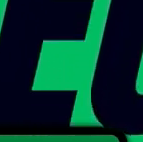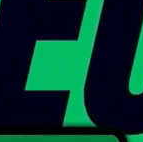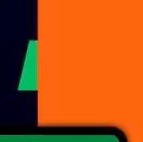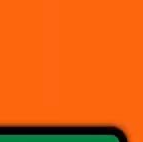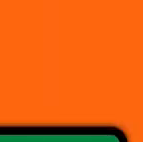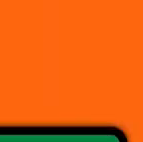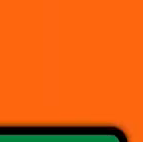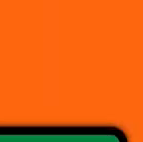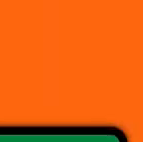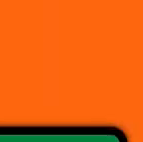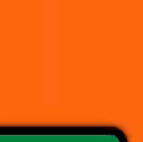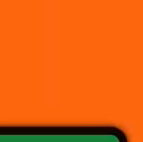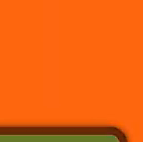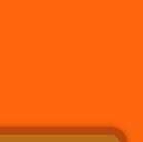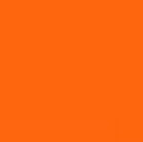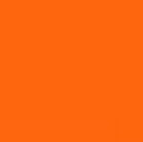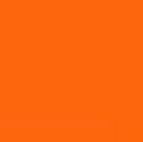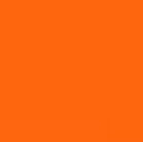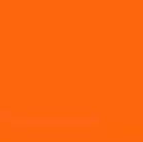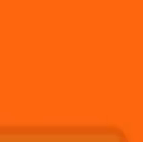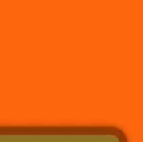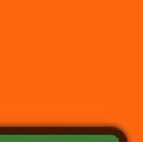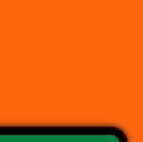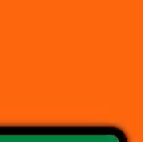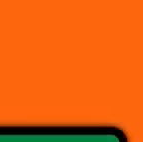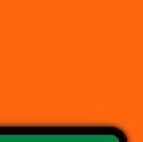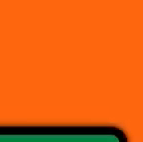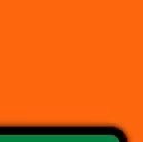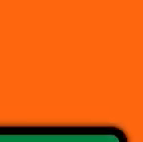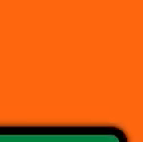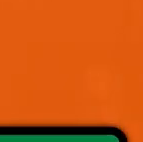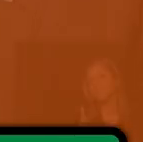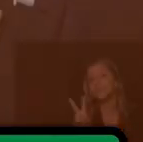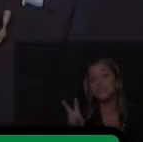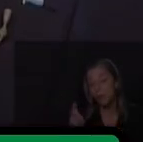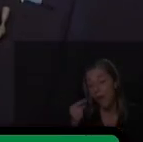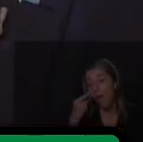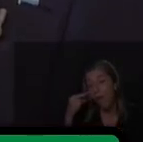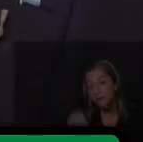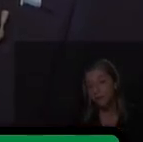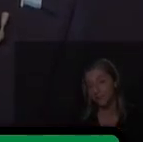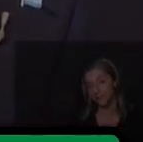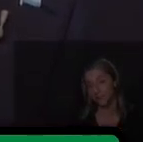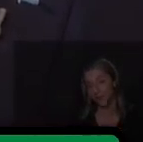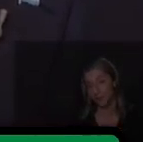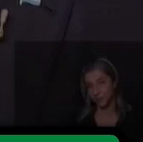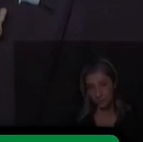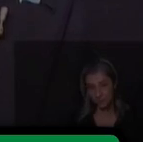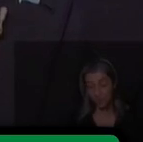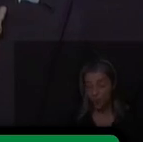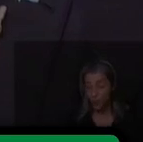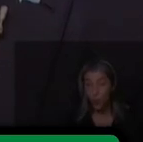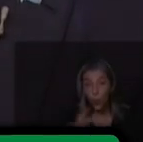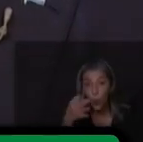ideológico en la cual el estado no está é é creo que a lo largo de la campaña y de todo el tiempo que